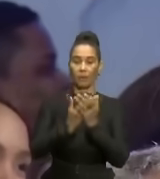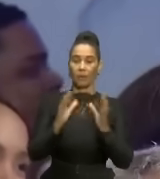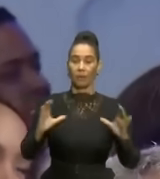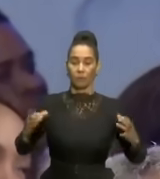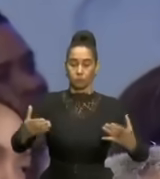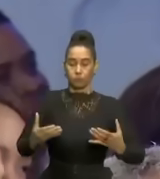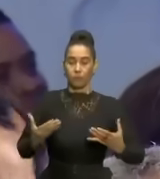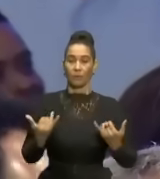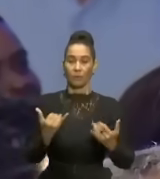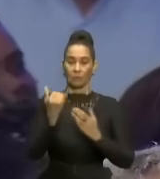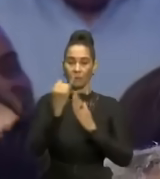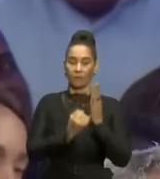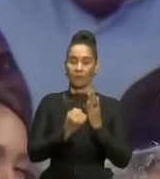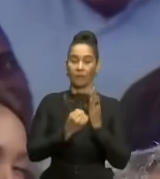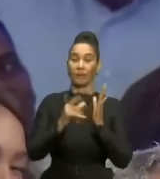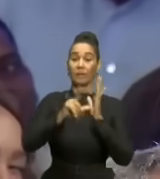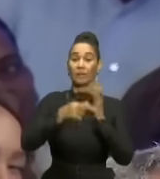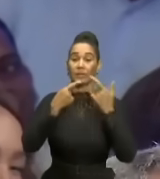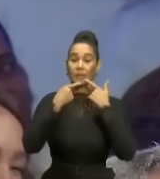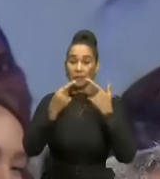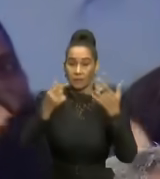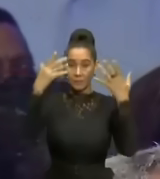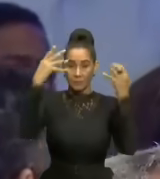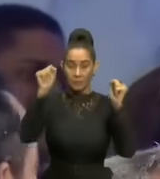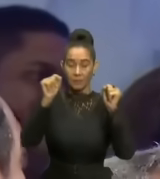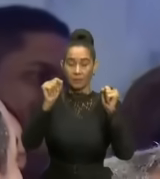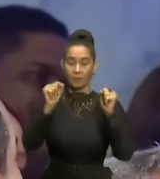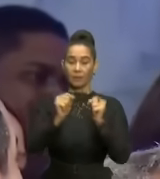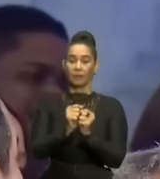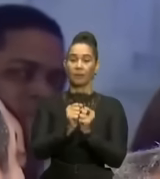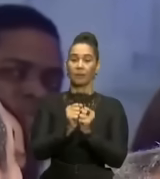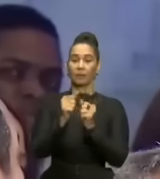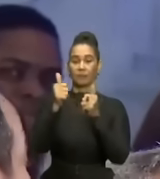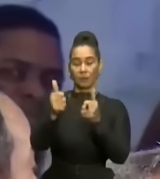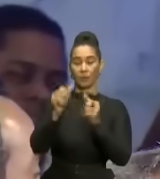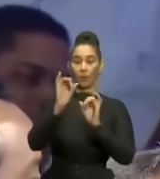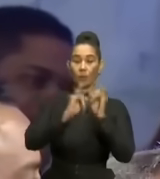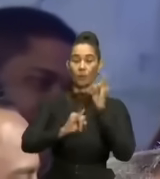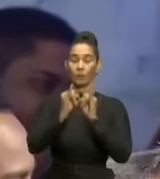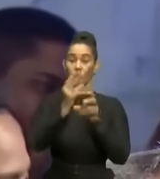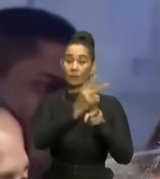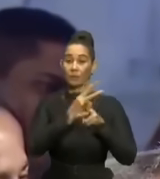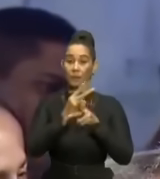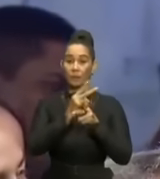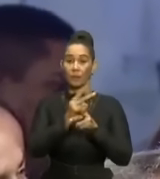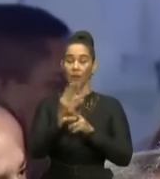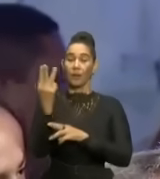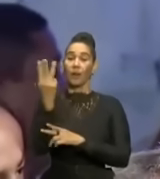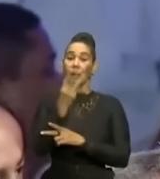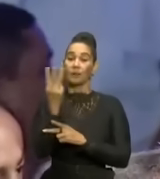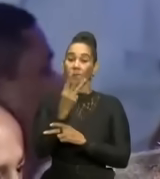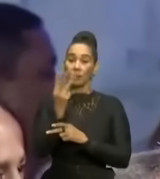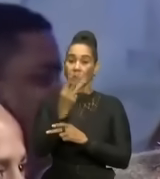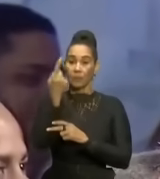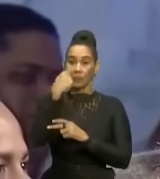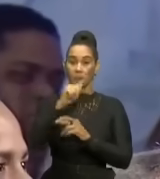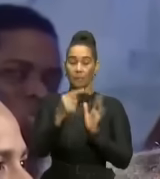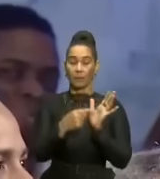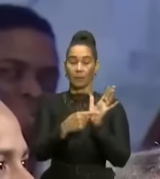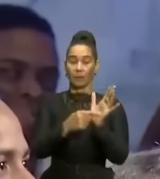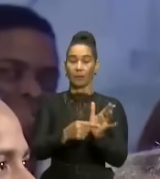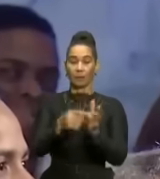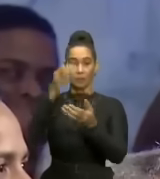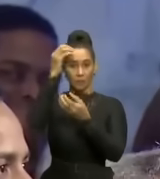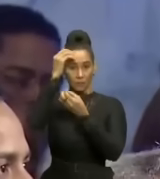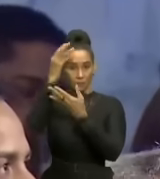usted. Y decirle que le doy a los organismos de seguridad hasta el miércoles para que le pase